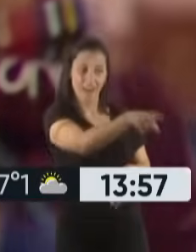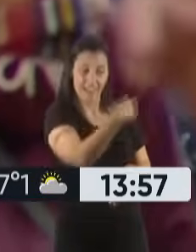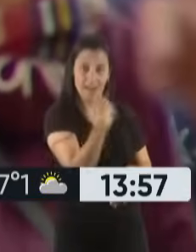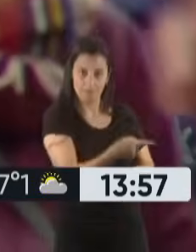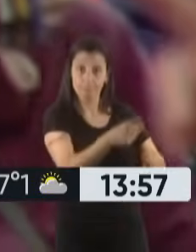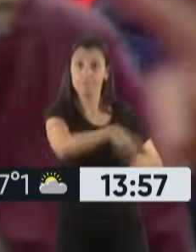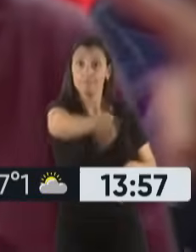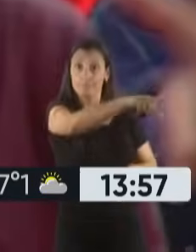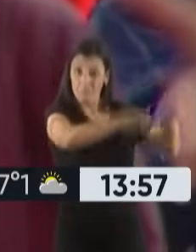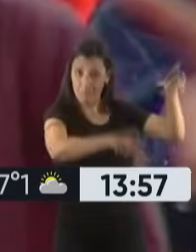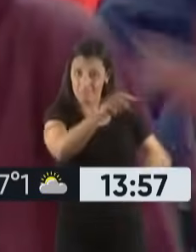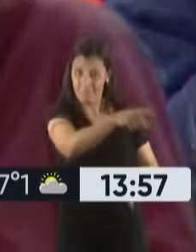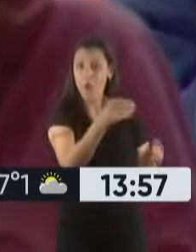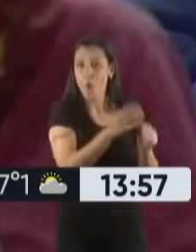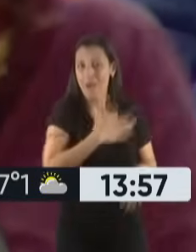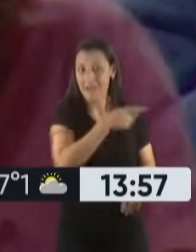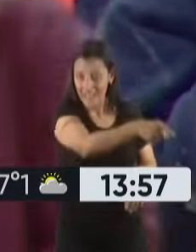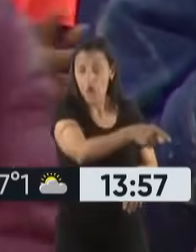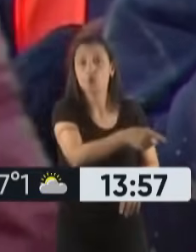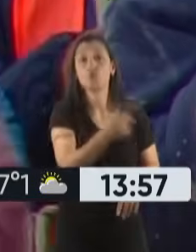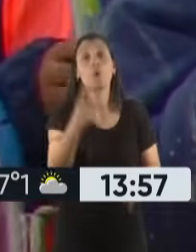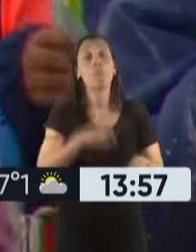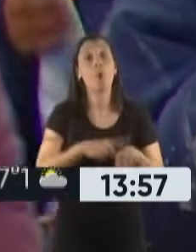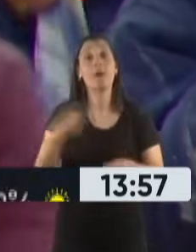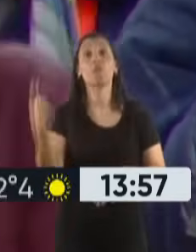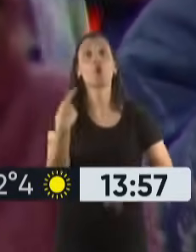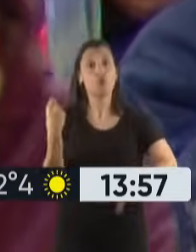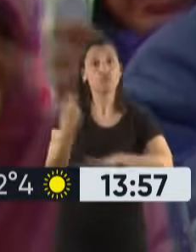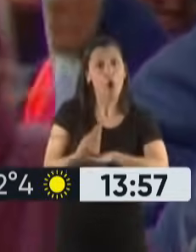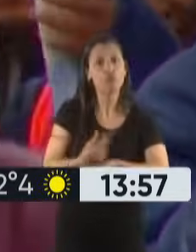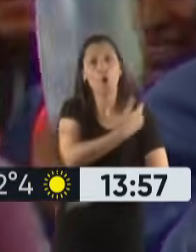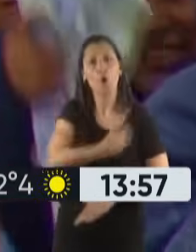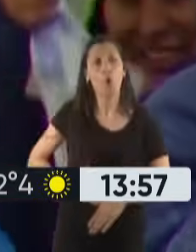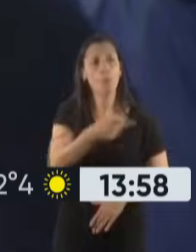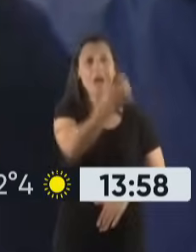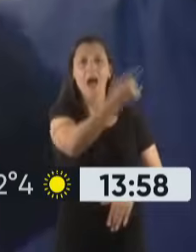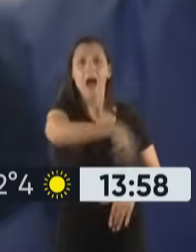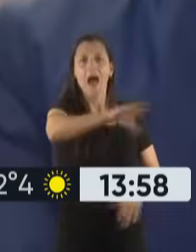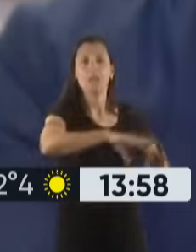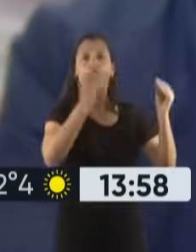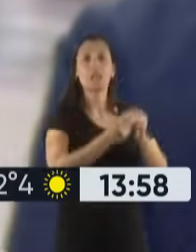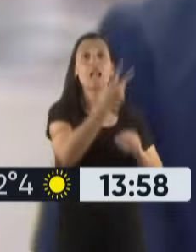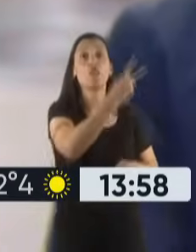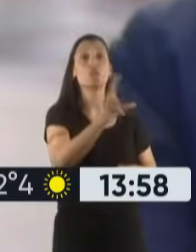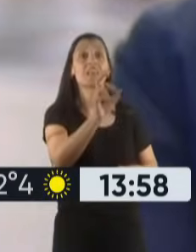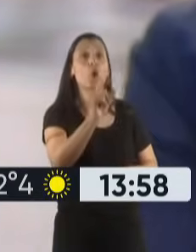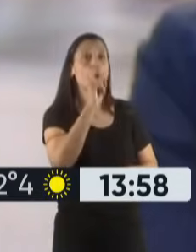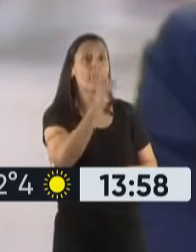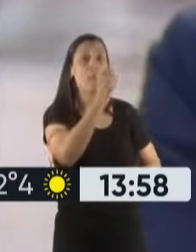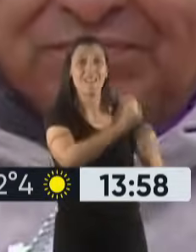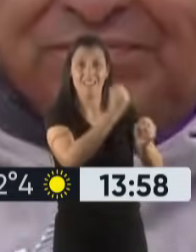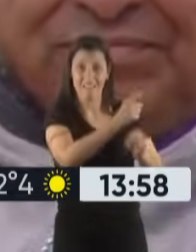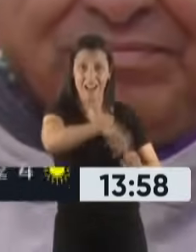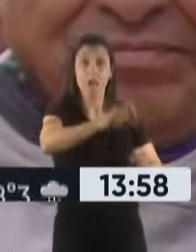La UOCRA. Cuando nosotros llegamos, efectivamente tenía 220.000 trabajadores. Hoy